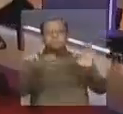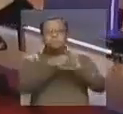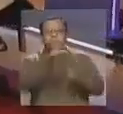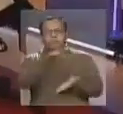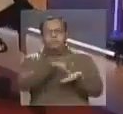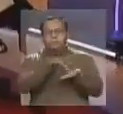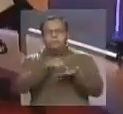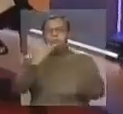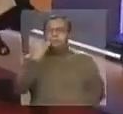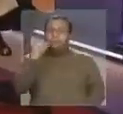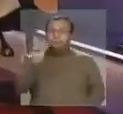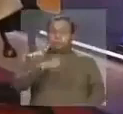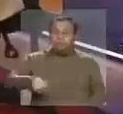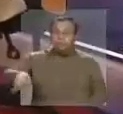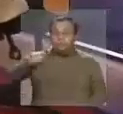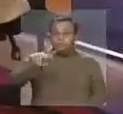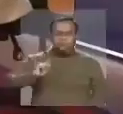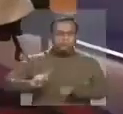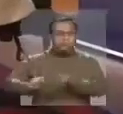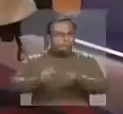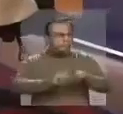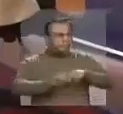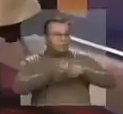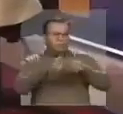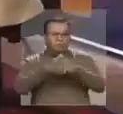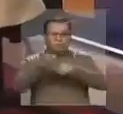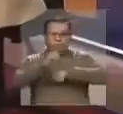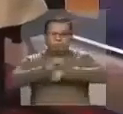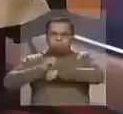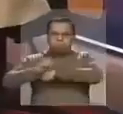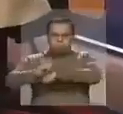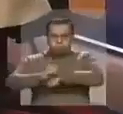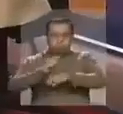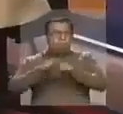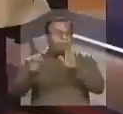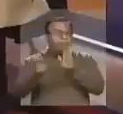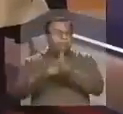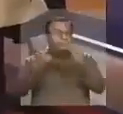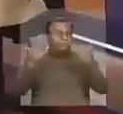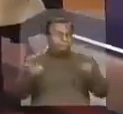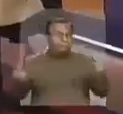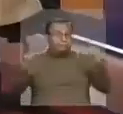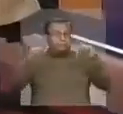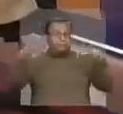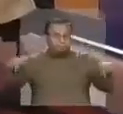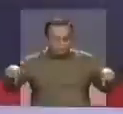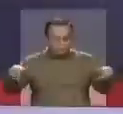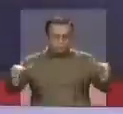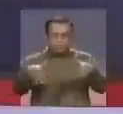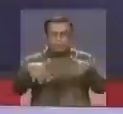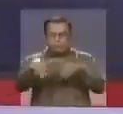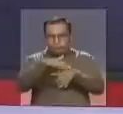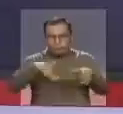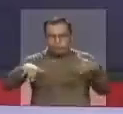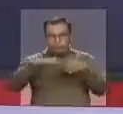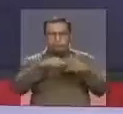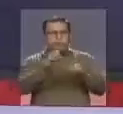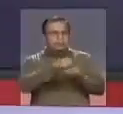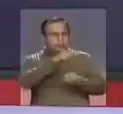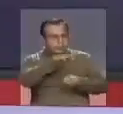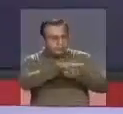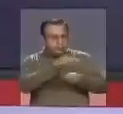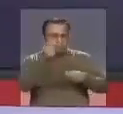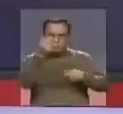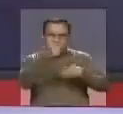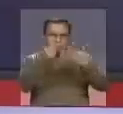de mujeres negras, distintas organizaciones, porque también una de las fallas que ha tenido el Estado, también el distrito